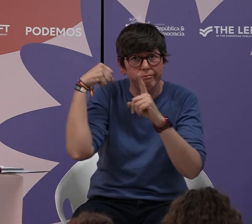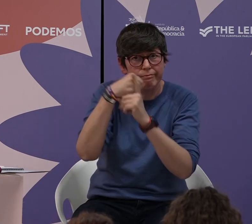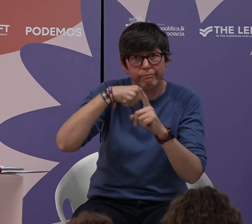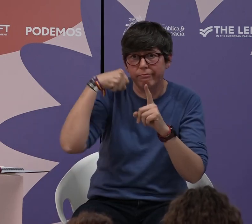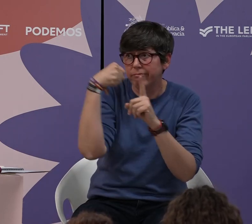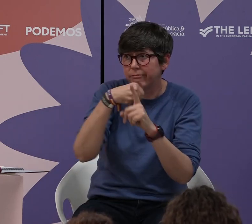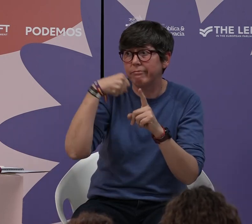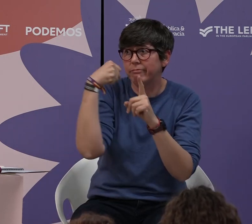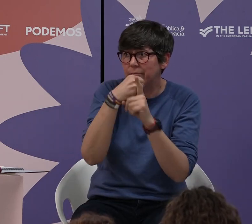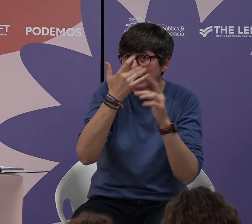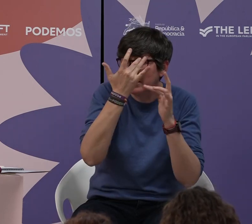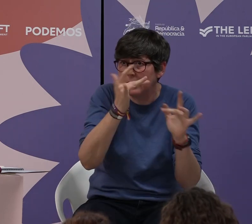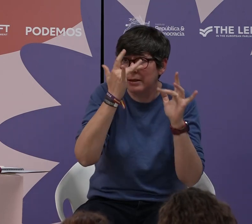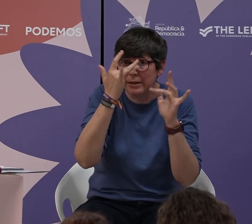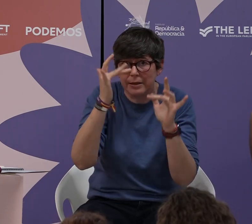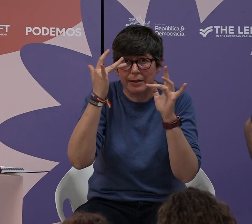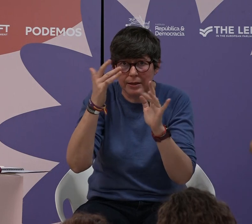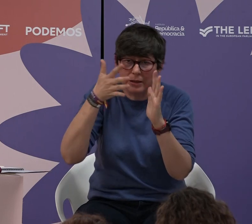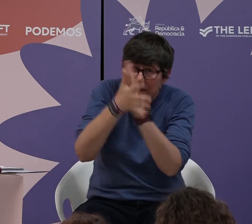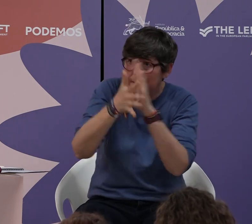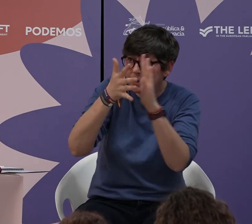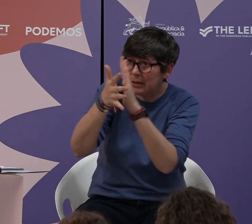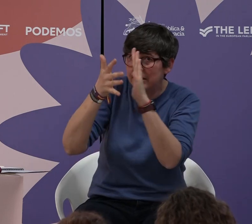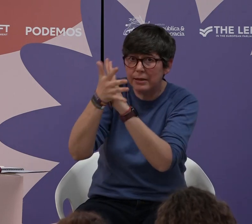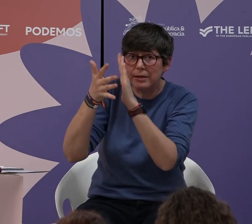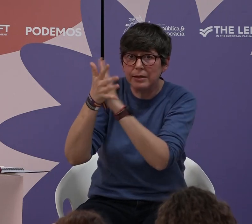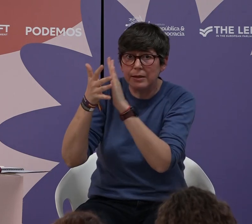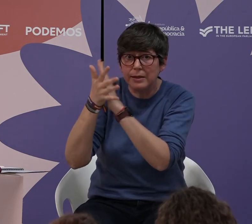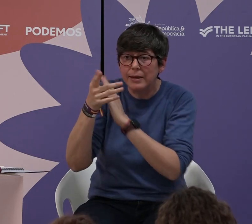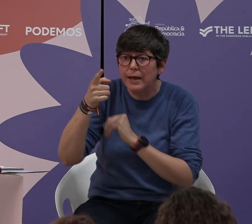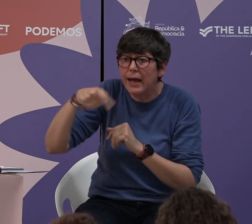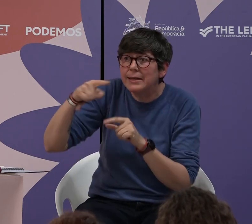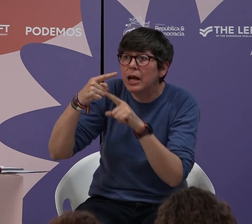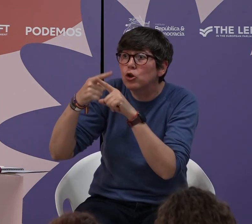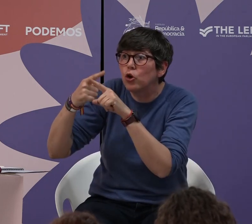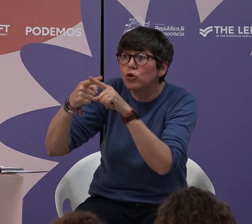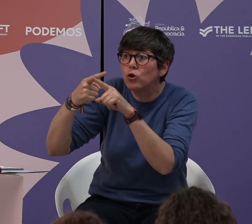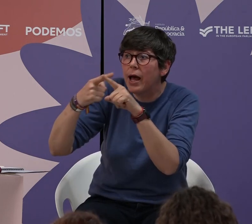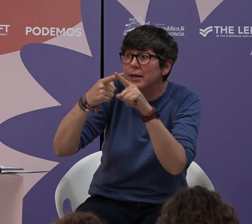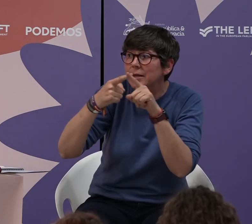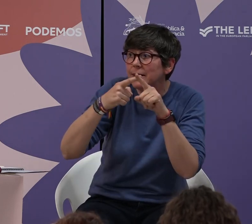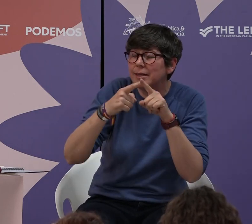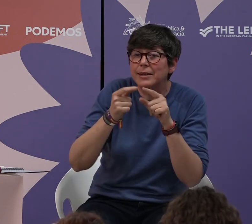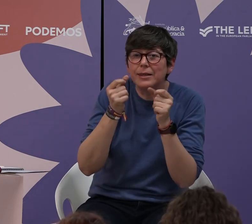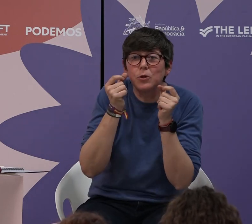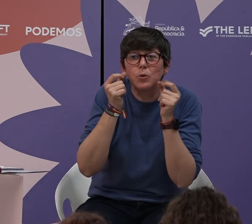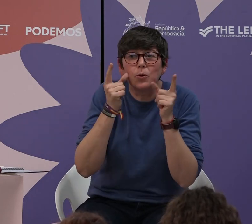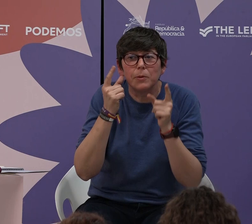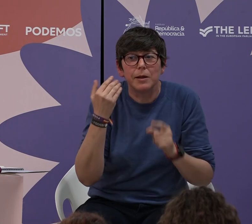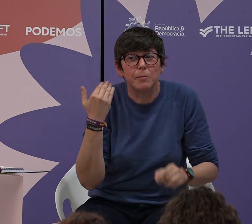esta mañana el tema de la organización de la movilización hay que repetirlo a la gente que estas cosas